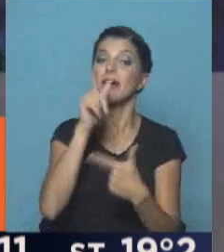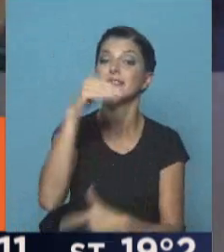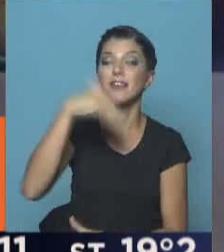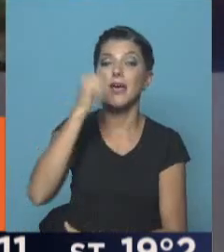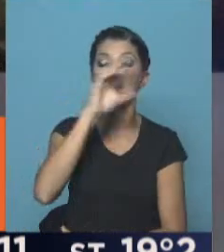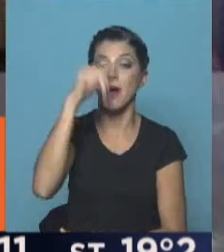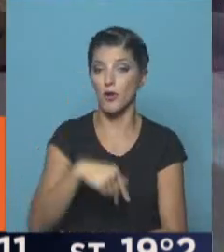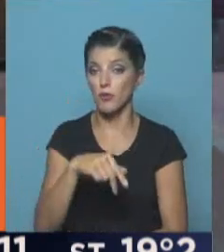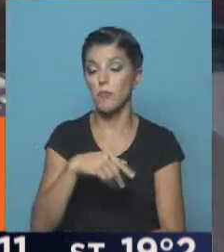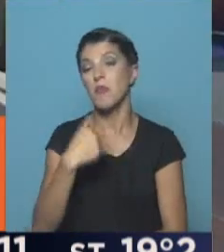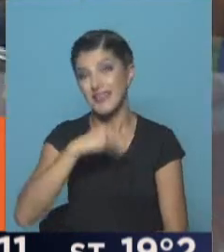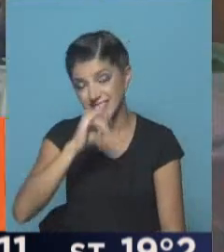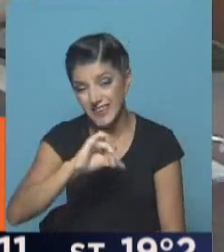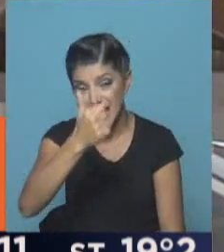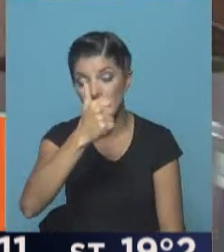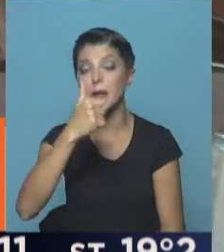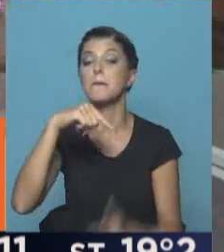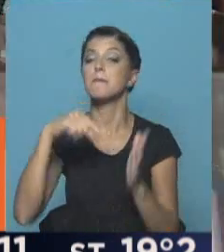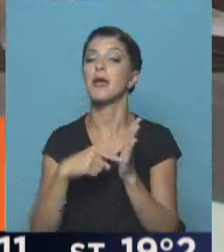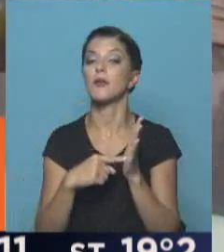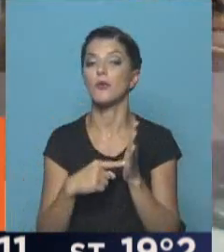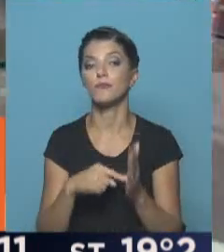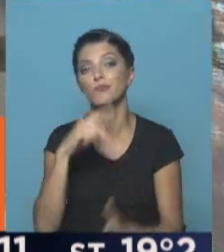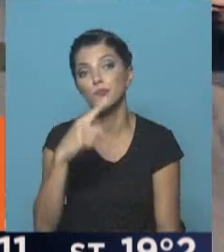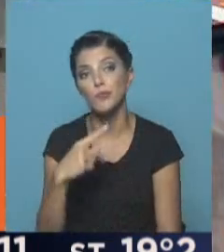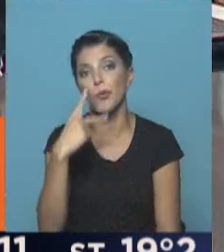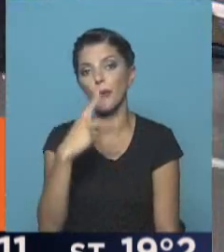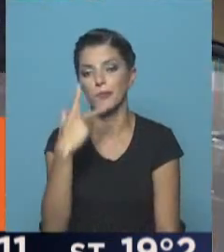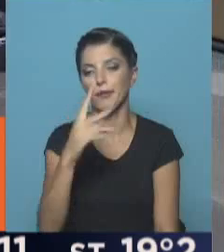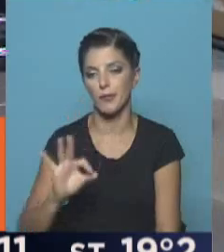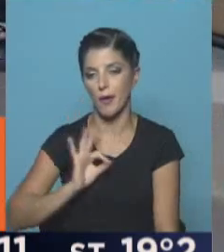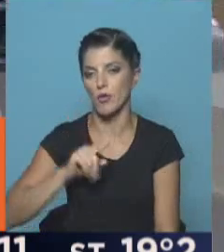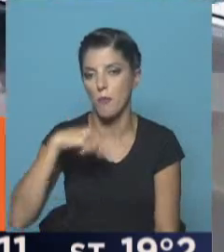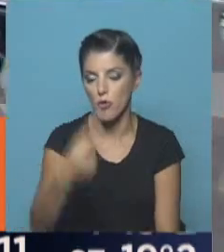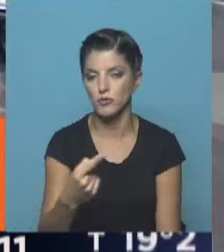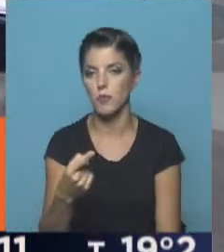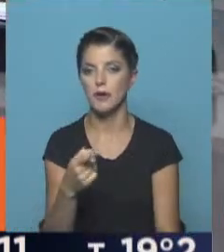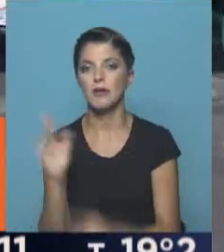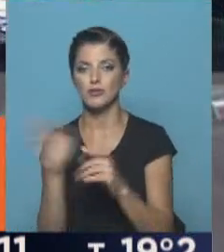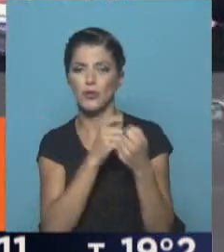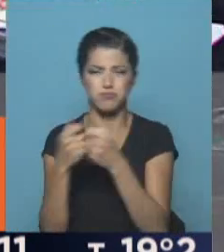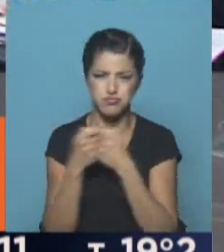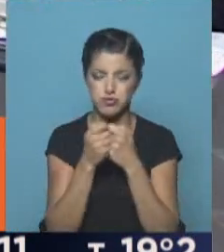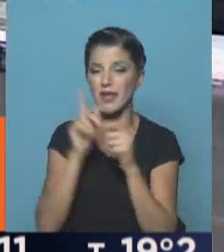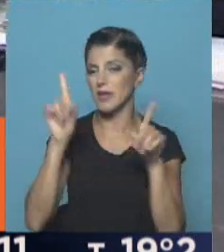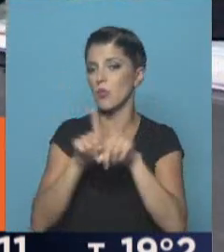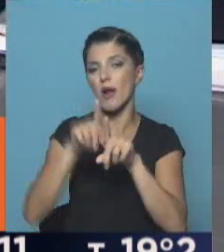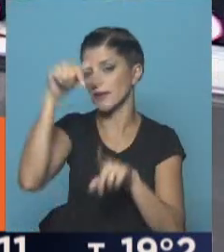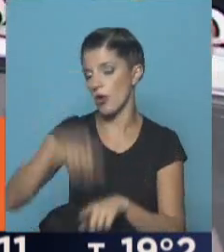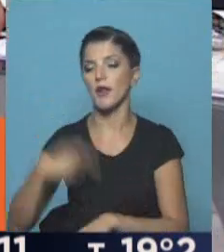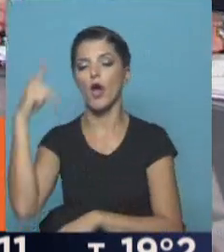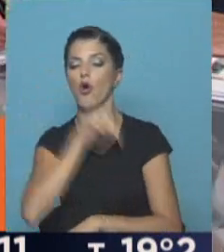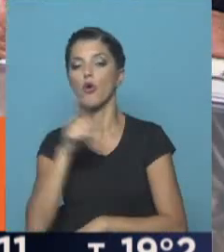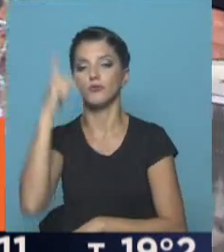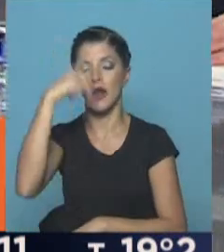que Macron puede que gane igual, ahora que 1, 2, 3, 4 años después, el malestar con el gobierno de Macron sea tan fuerte como el Sí, que hubo o con con Hollande